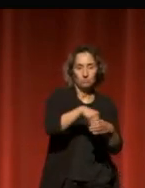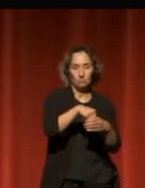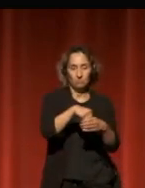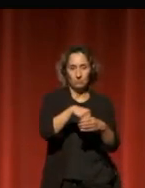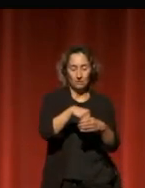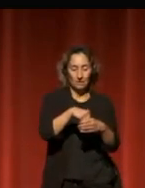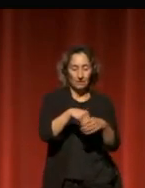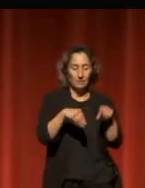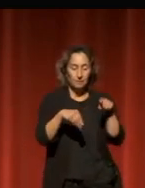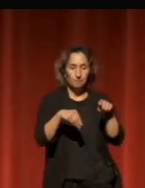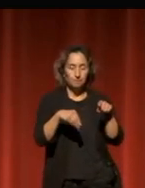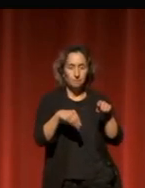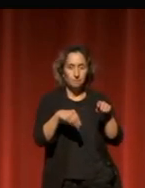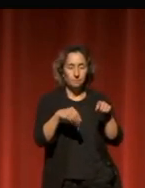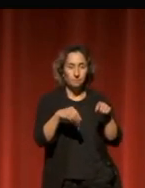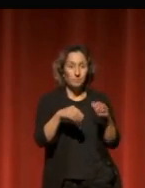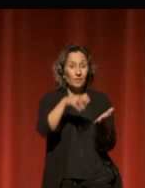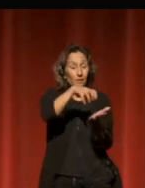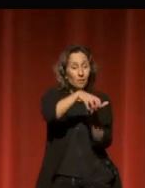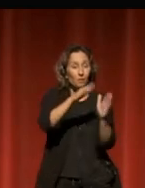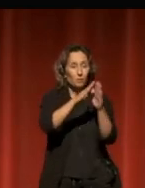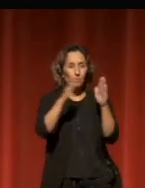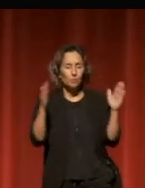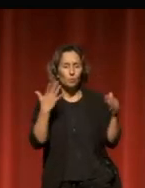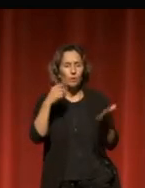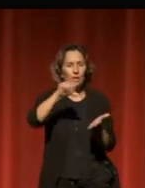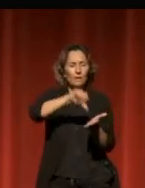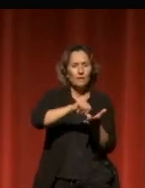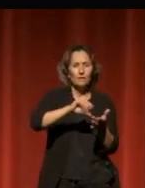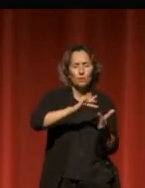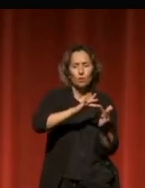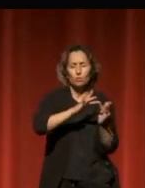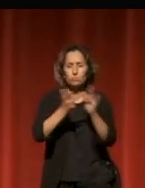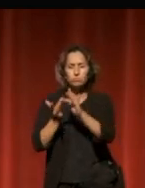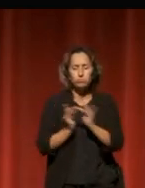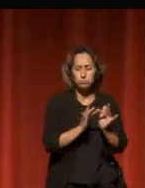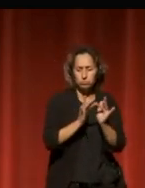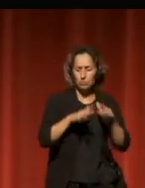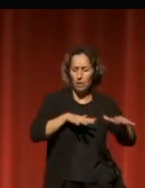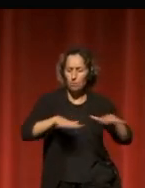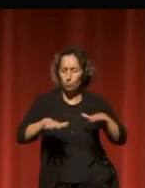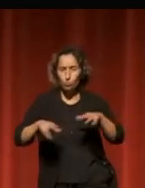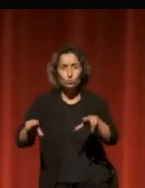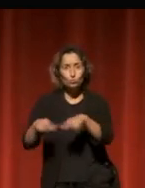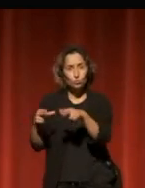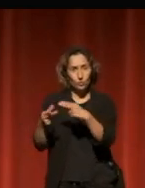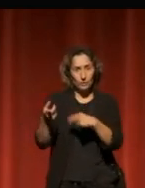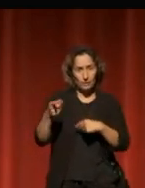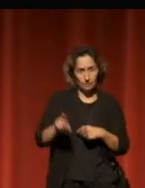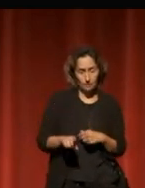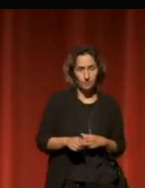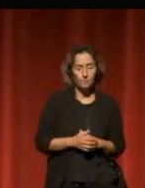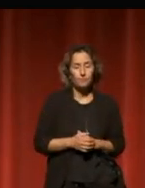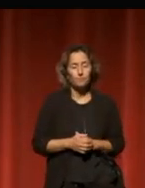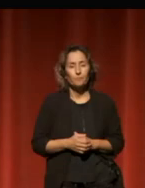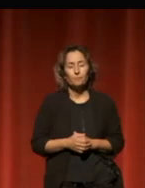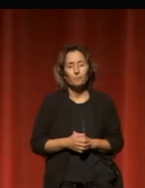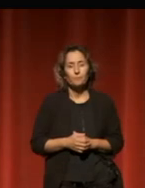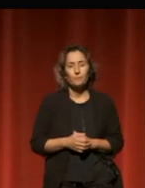biblioteca se constituya como centro de cohesión y de dinamización social. Estamos obligados a legislar